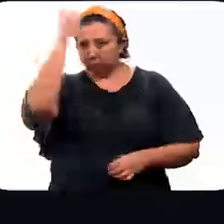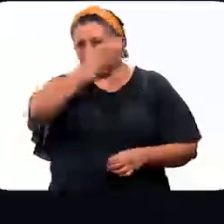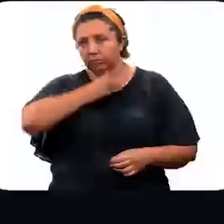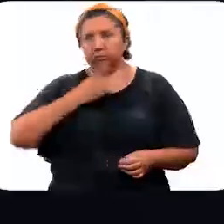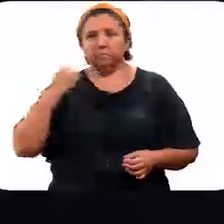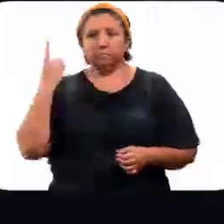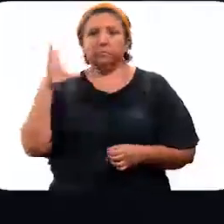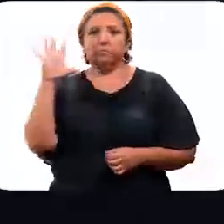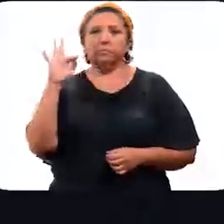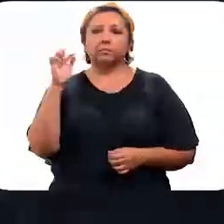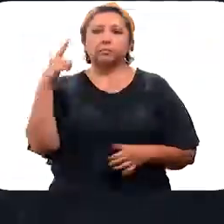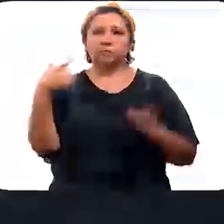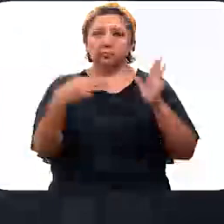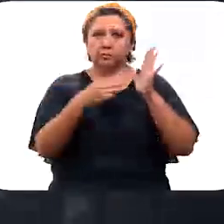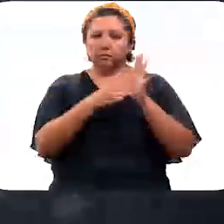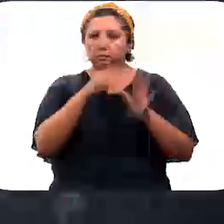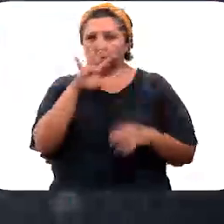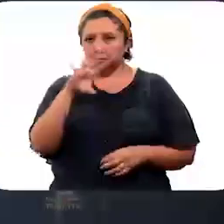han diagnosticado